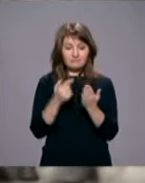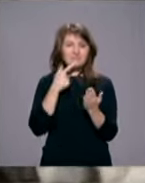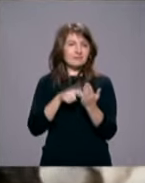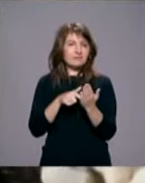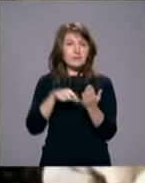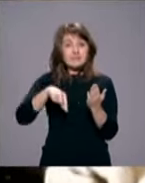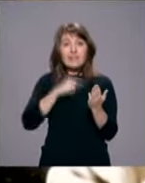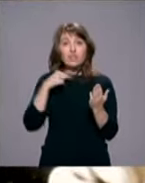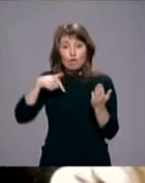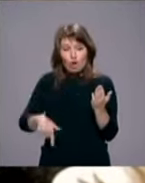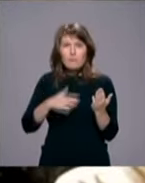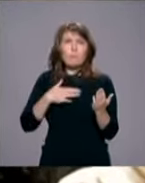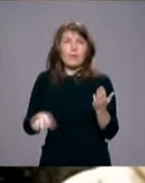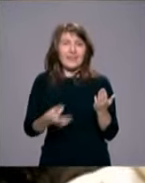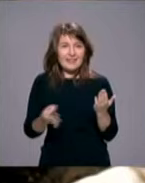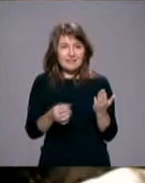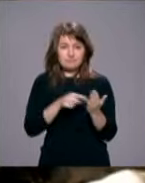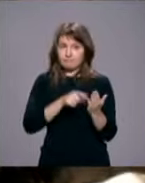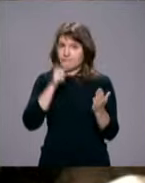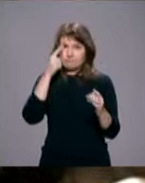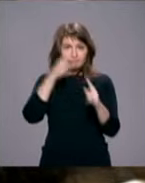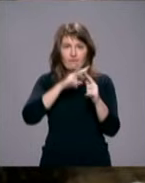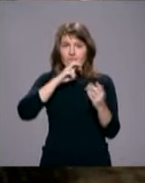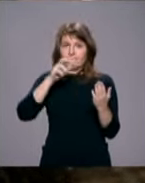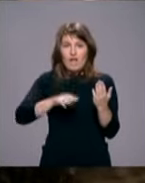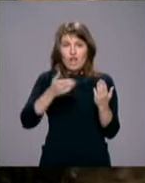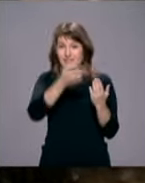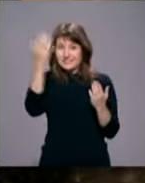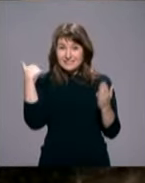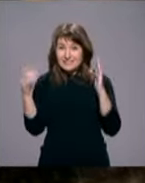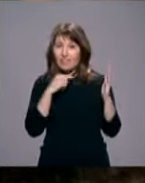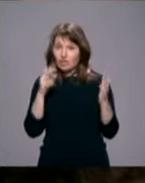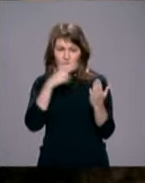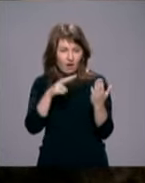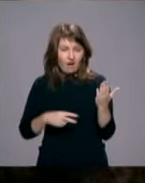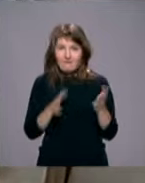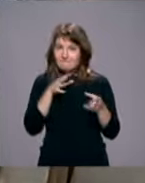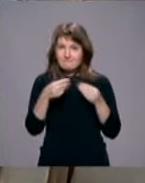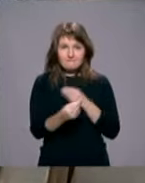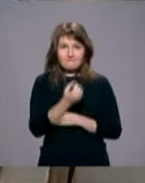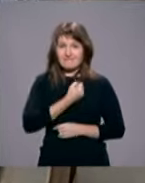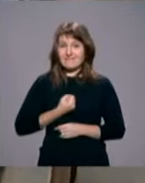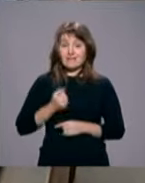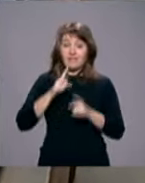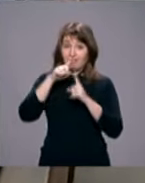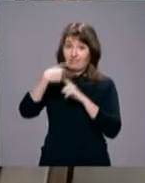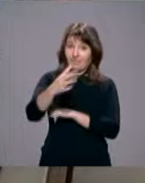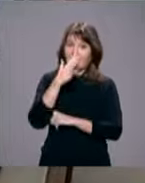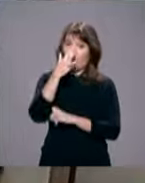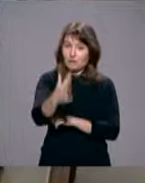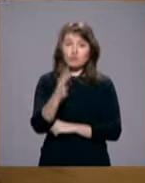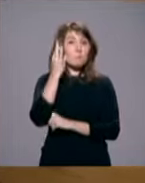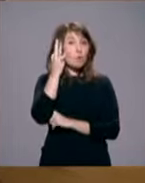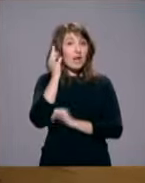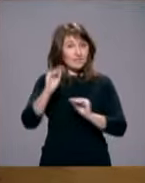que se convierte en punto de referencia para los sacerdotes de la época y cinco años después crea con las mujeres de su parroquia